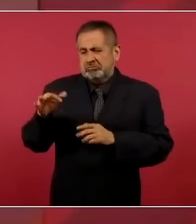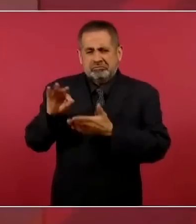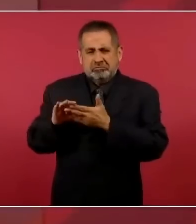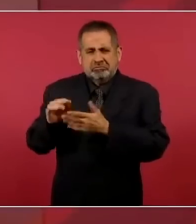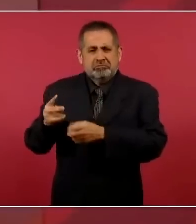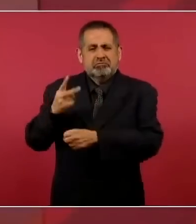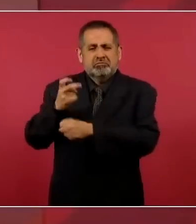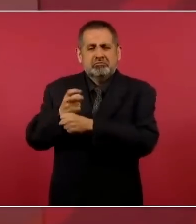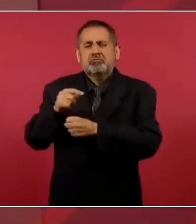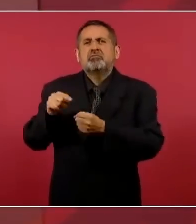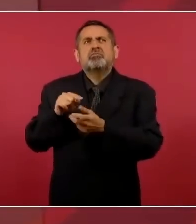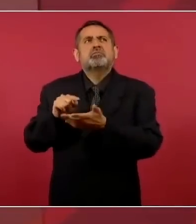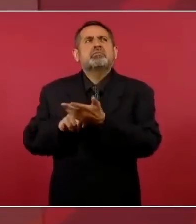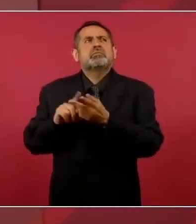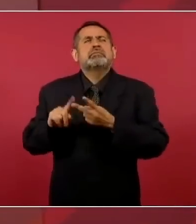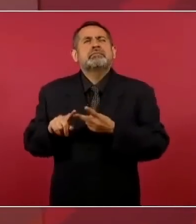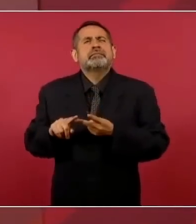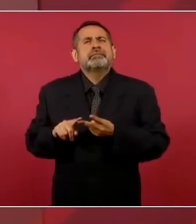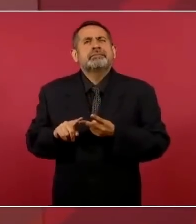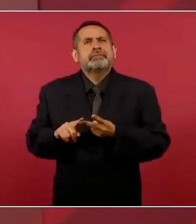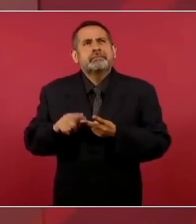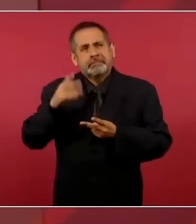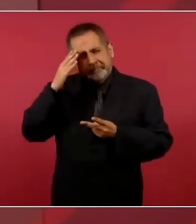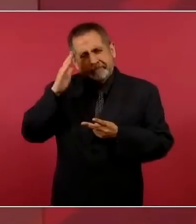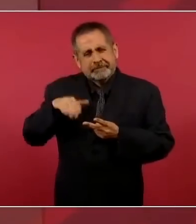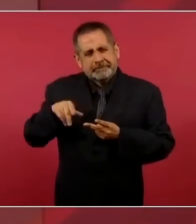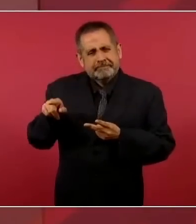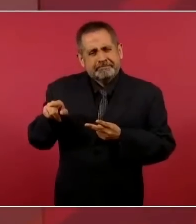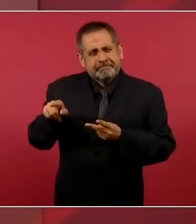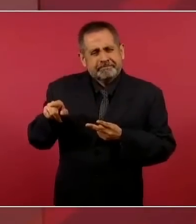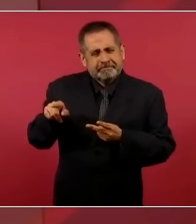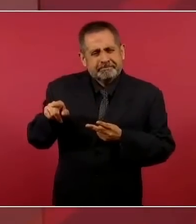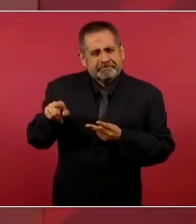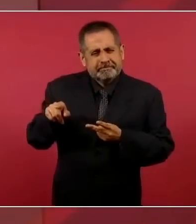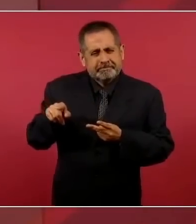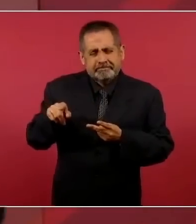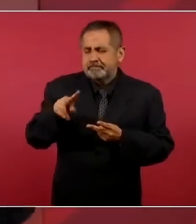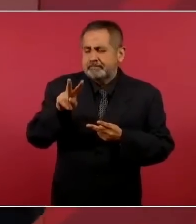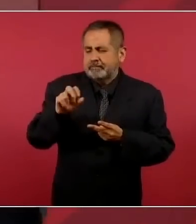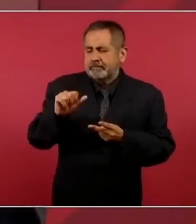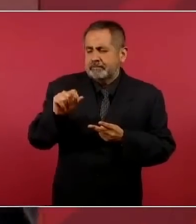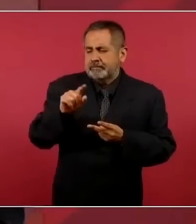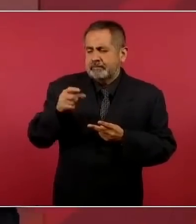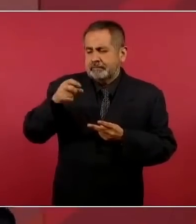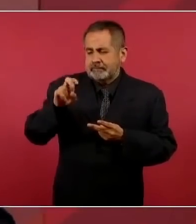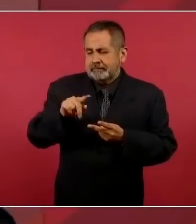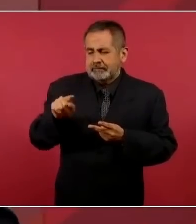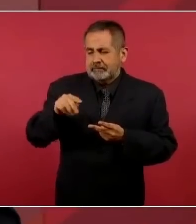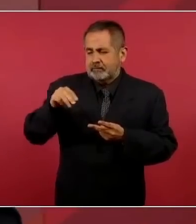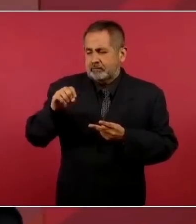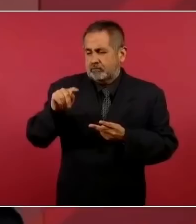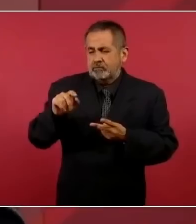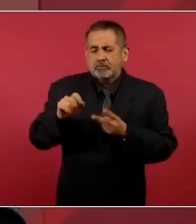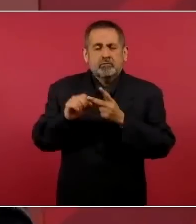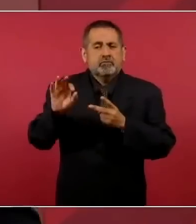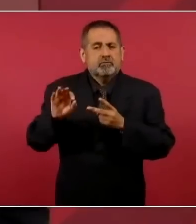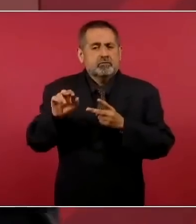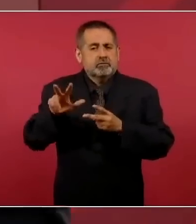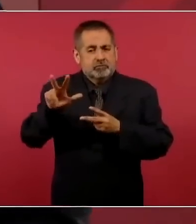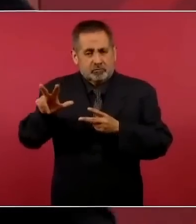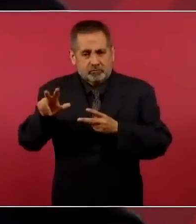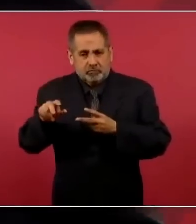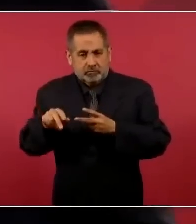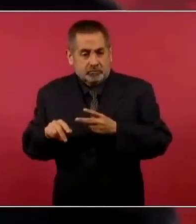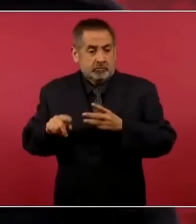segundo lugar estaba la señora Vázquez Mota con 18, pero Peña